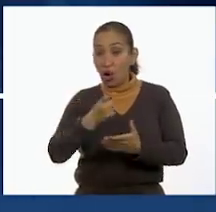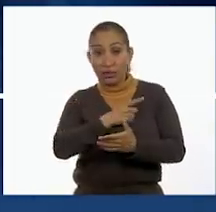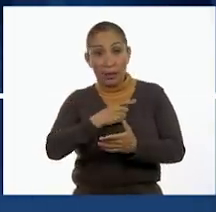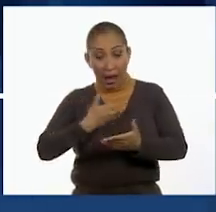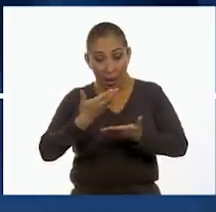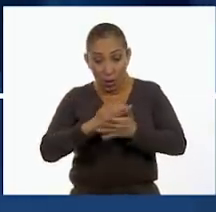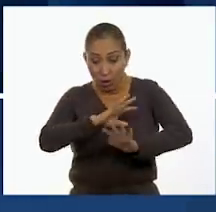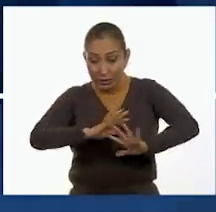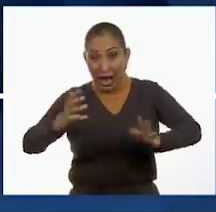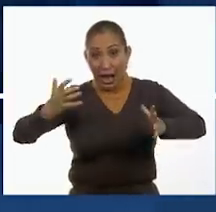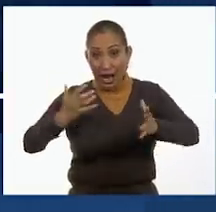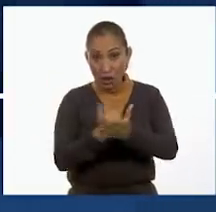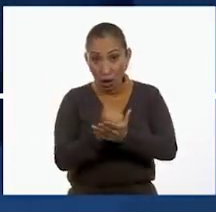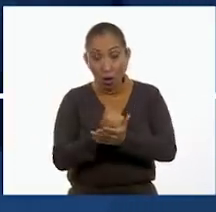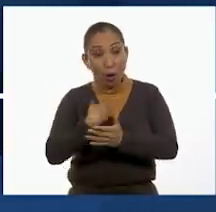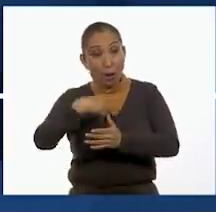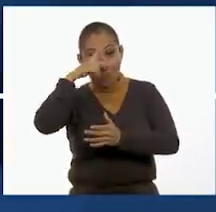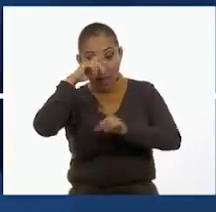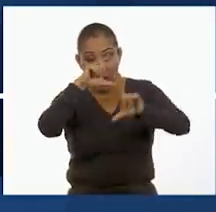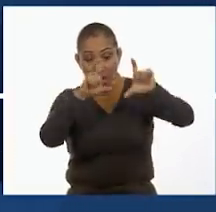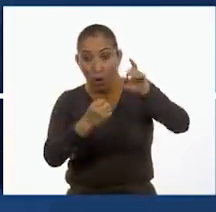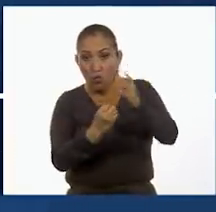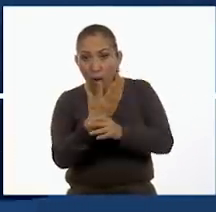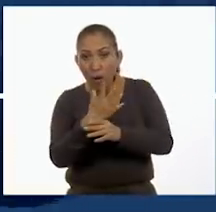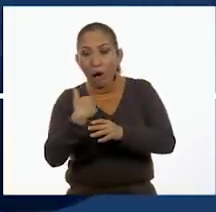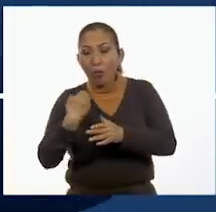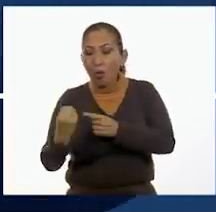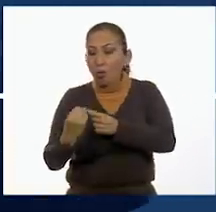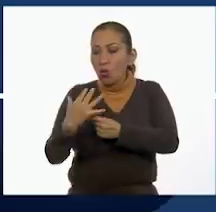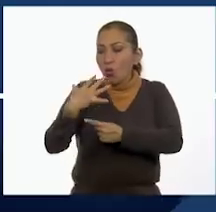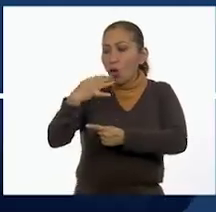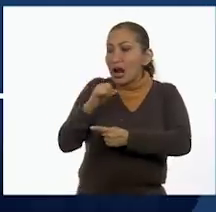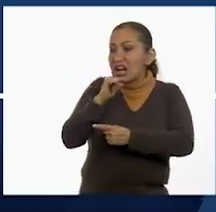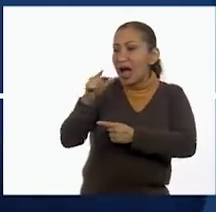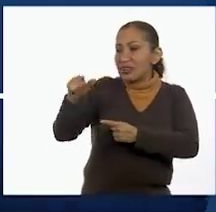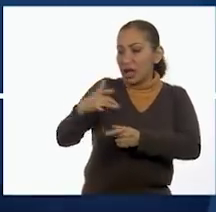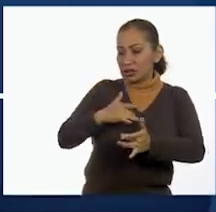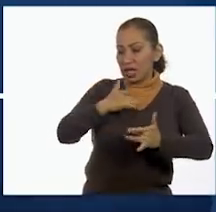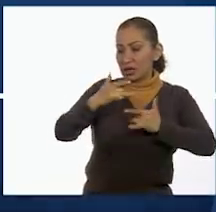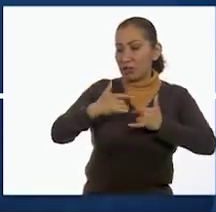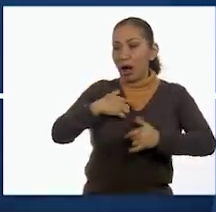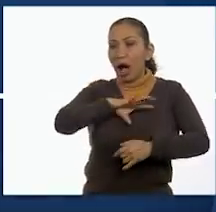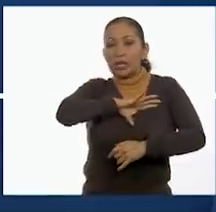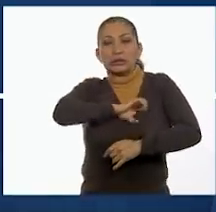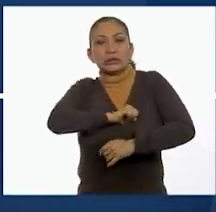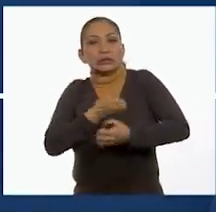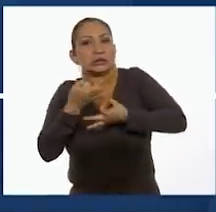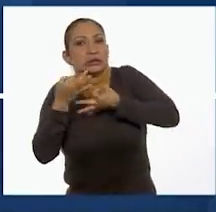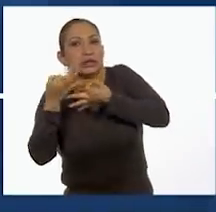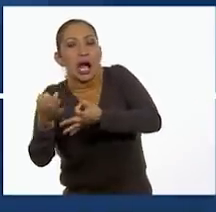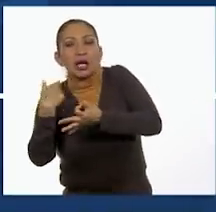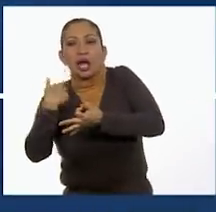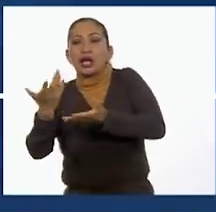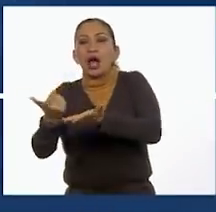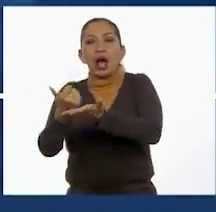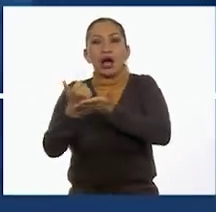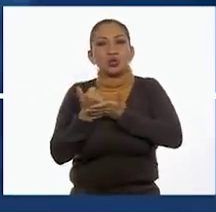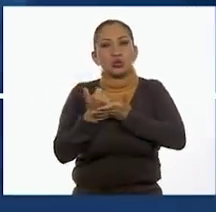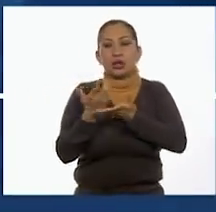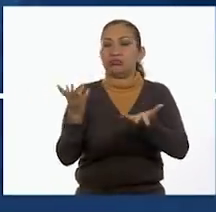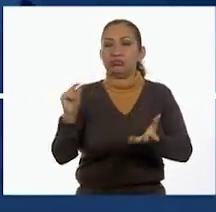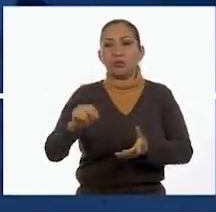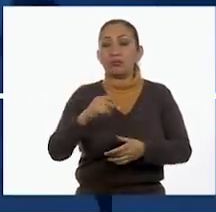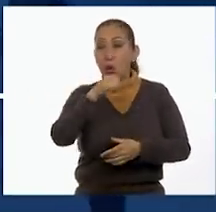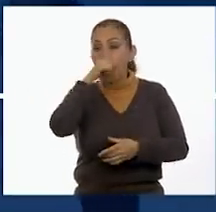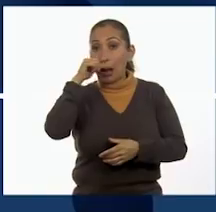hora del triunfo completo de la República, dejarse inspirar por ningún sentimiento de pasión contra los que lo han combatido.